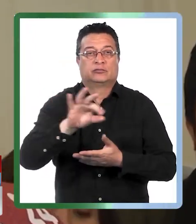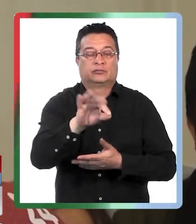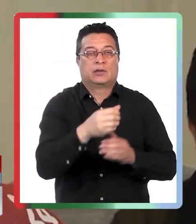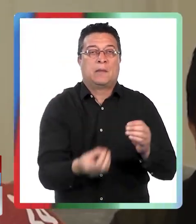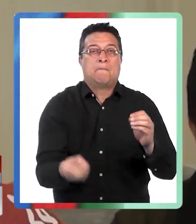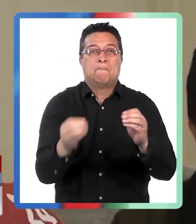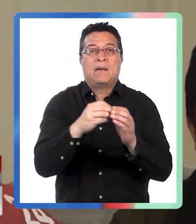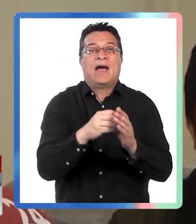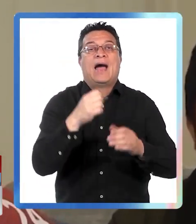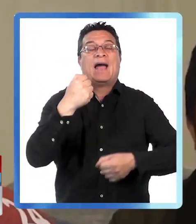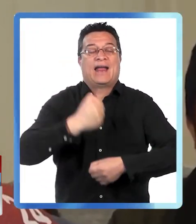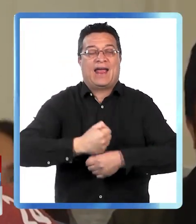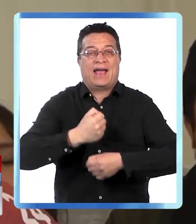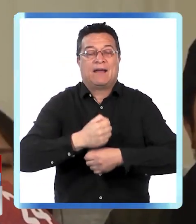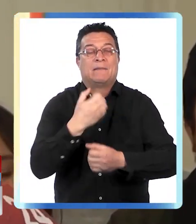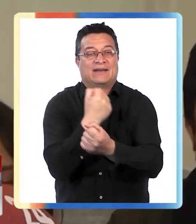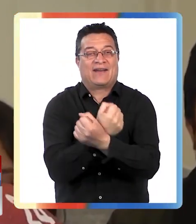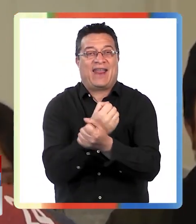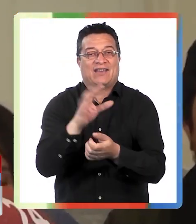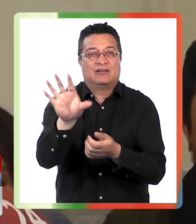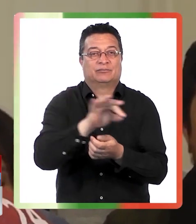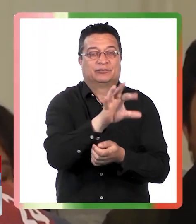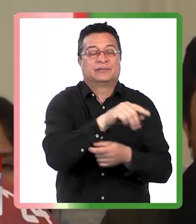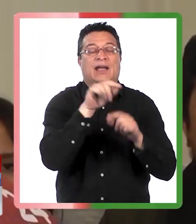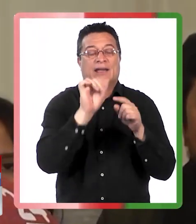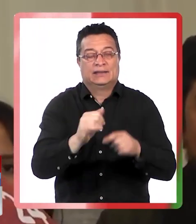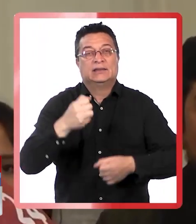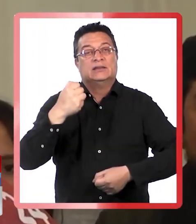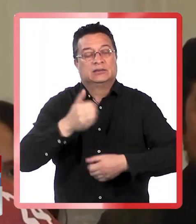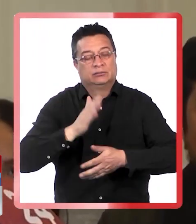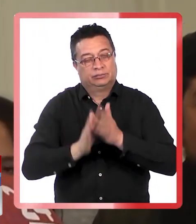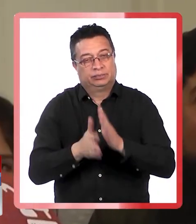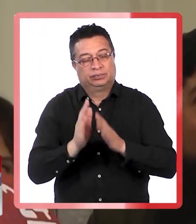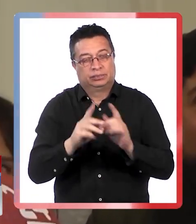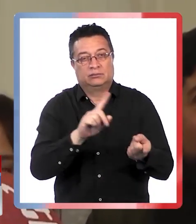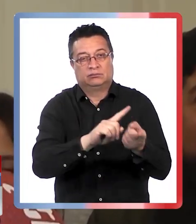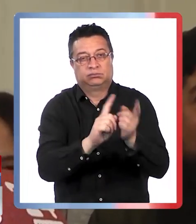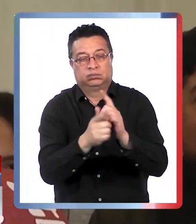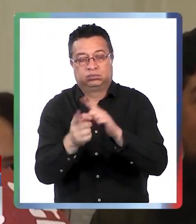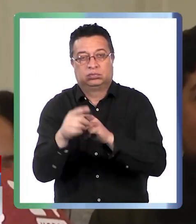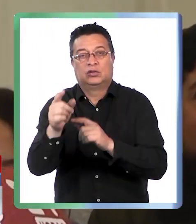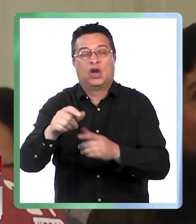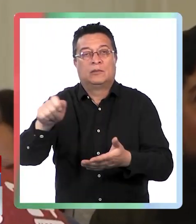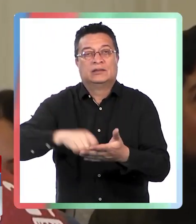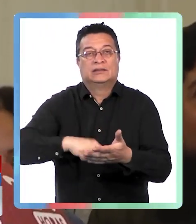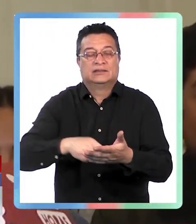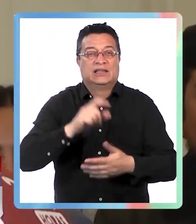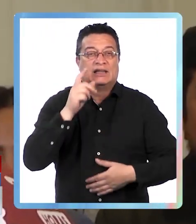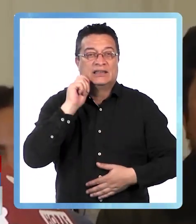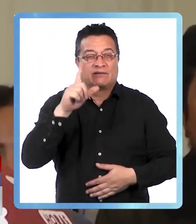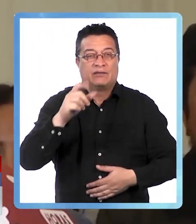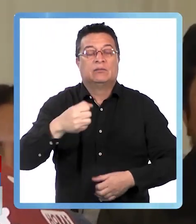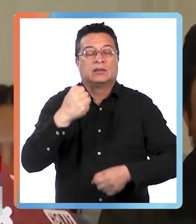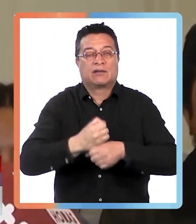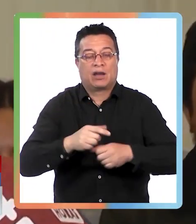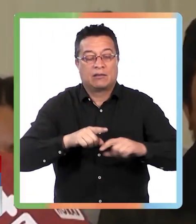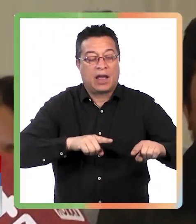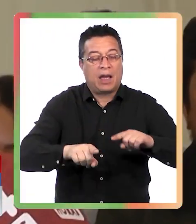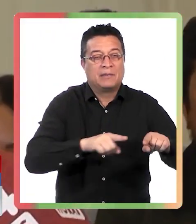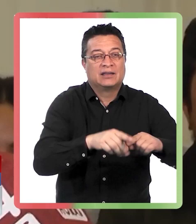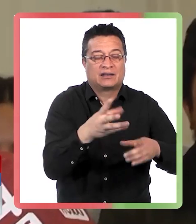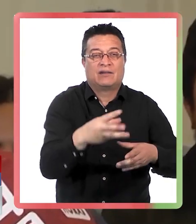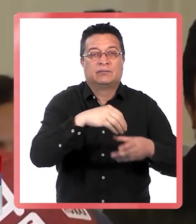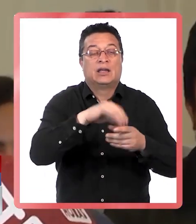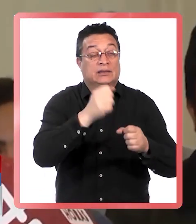los carabineros y además acelerar este traslado de contratación de personal civil para que cumpla labores